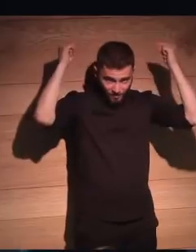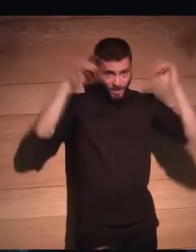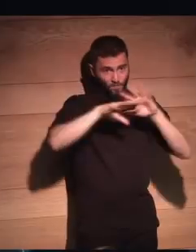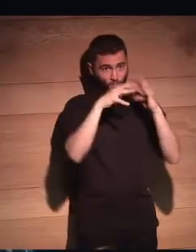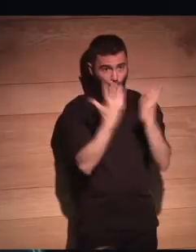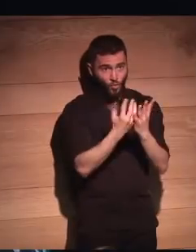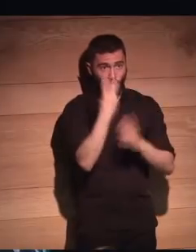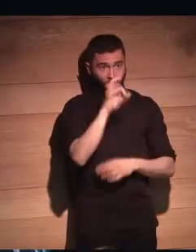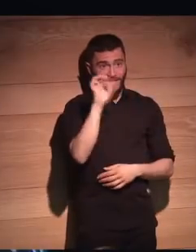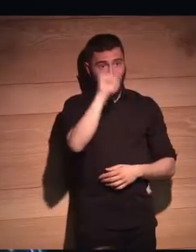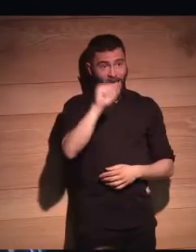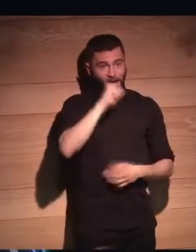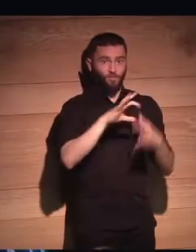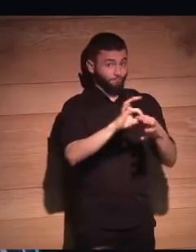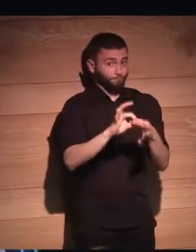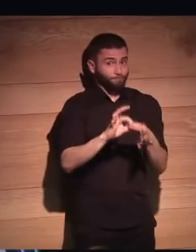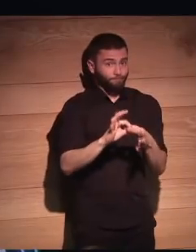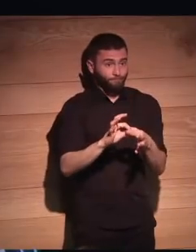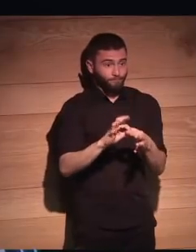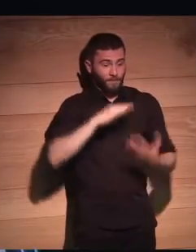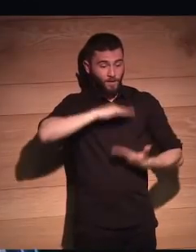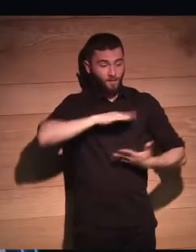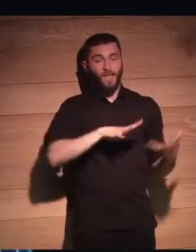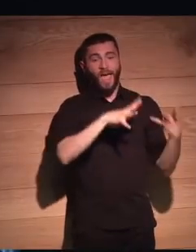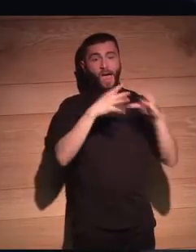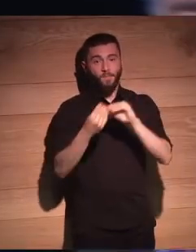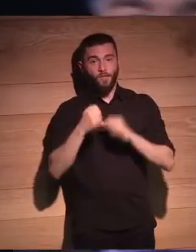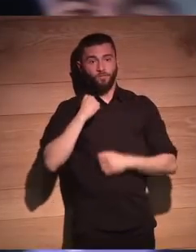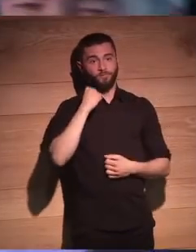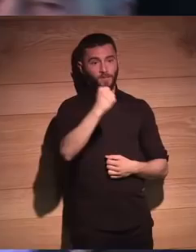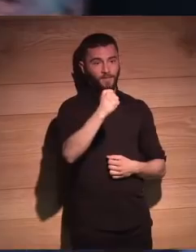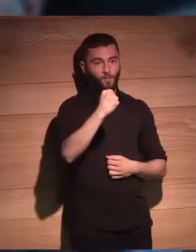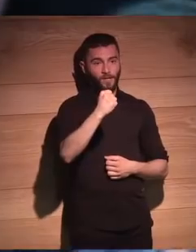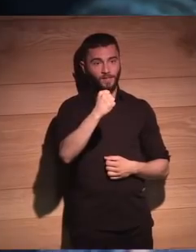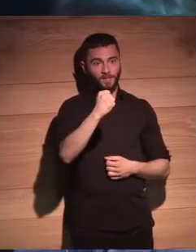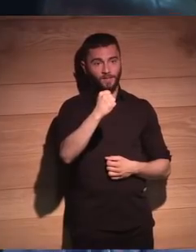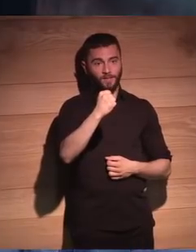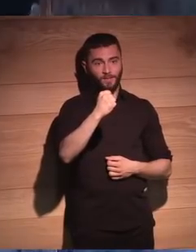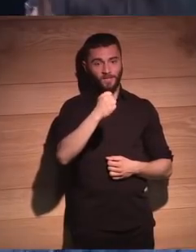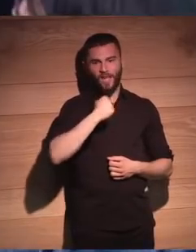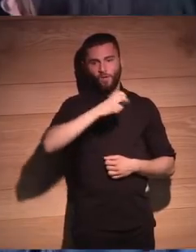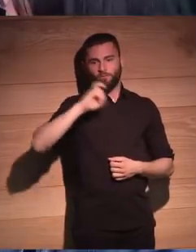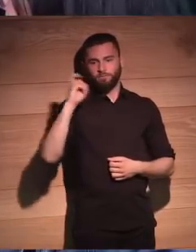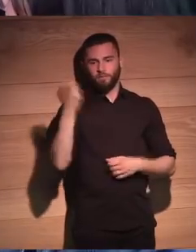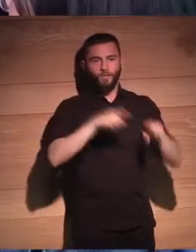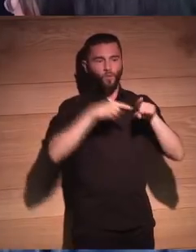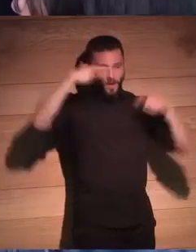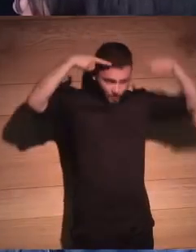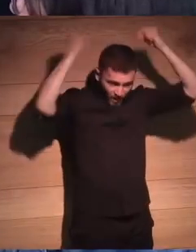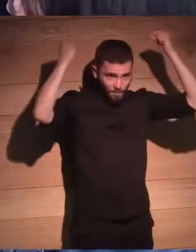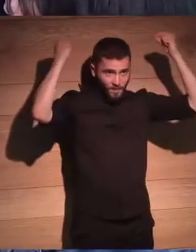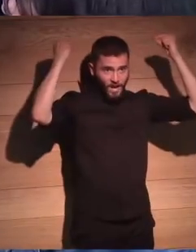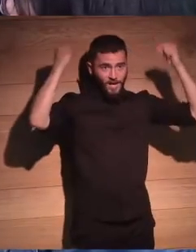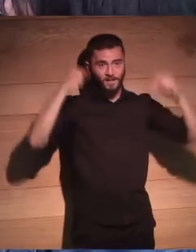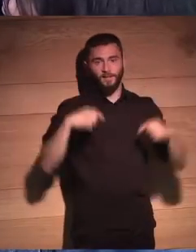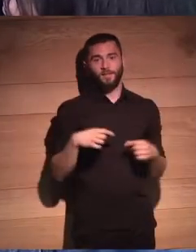de dentro de 30 años. Que la capacidad de adaptación de los héroes, digamos, múltiples como Batman, que se reproduce en el cine,